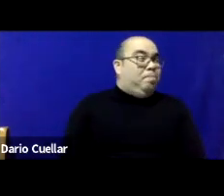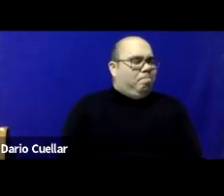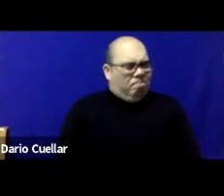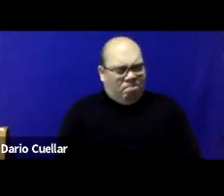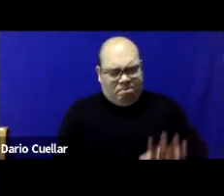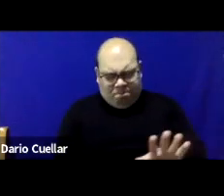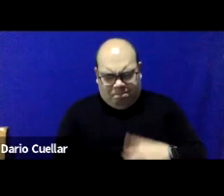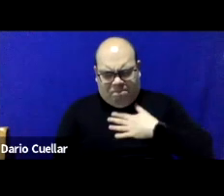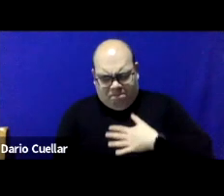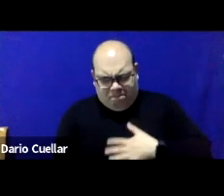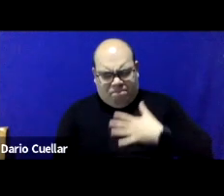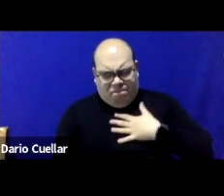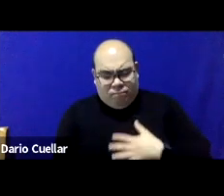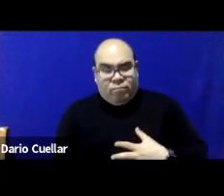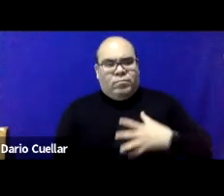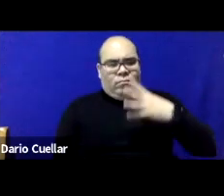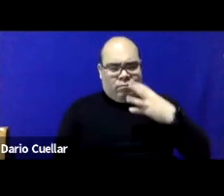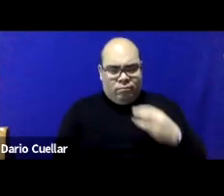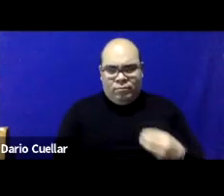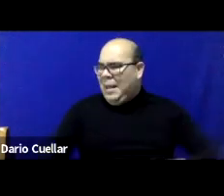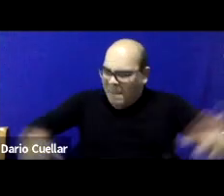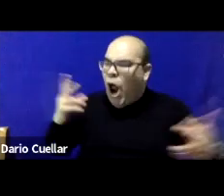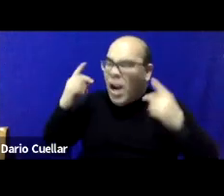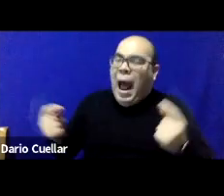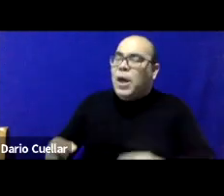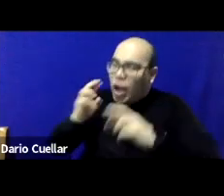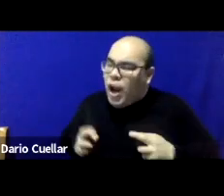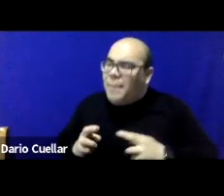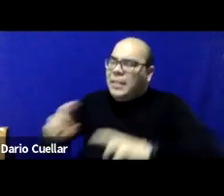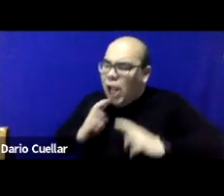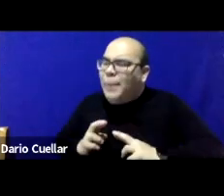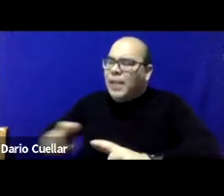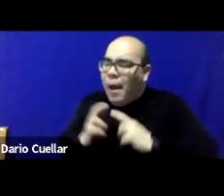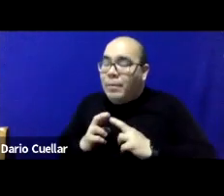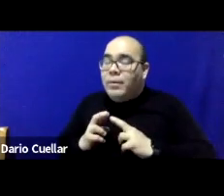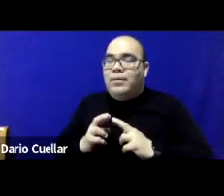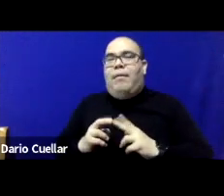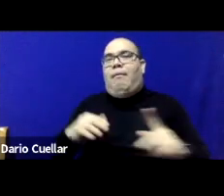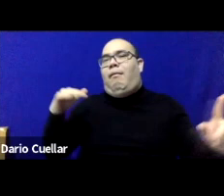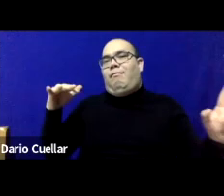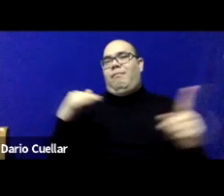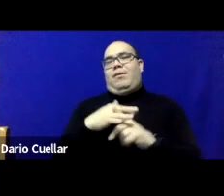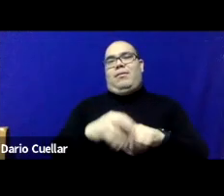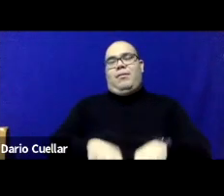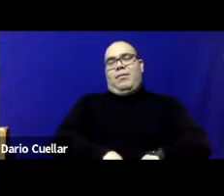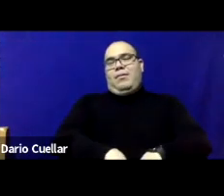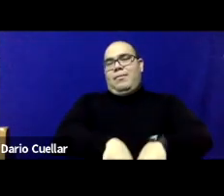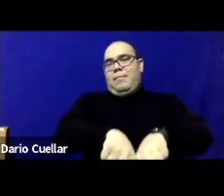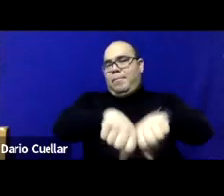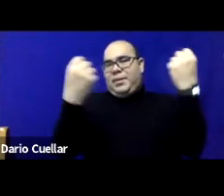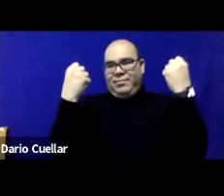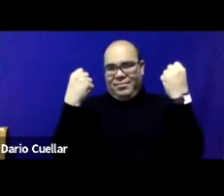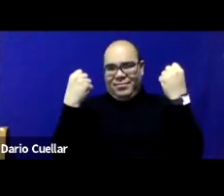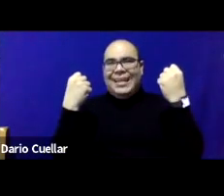ese espacio y respirar, y la mamá, pero contéstame. Entonces, ¿ahí qué va a pasar? Entra un poco en contravía lo